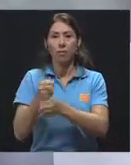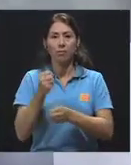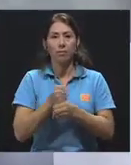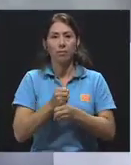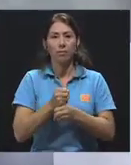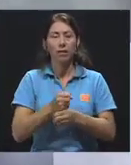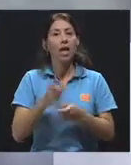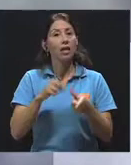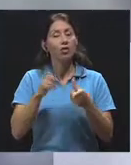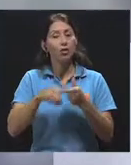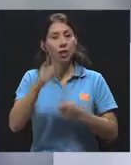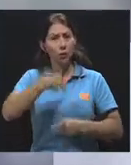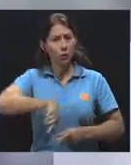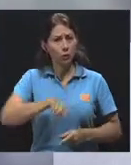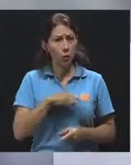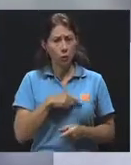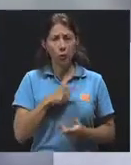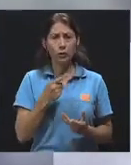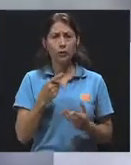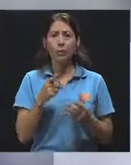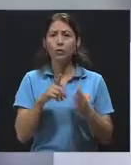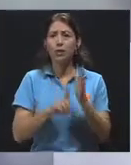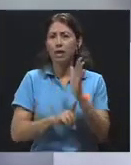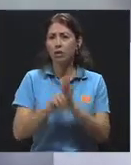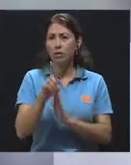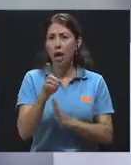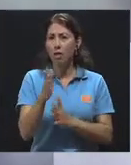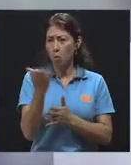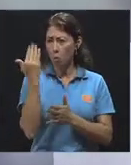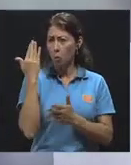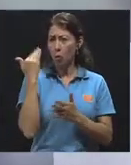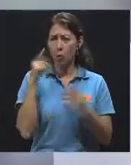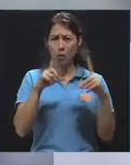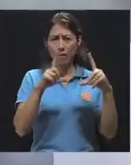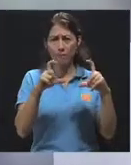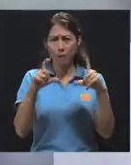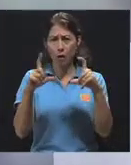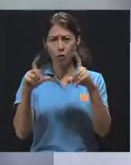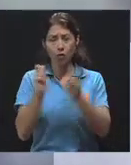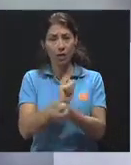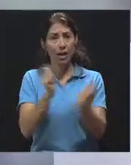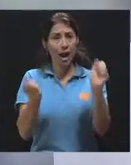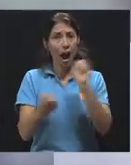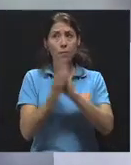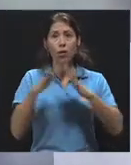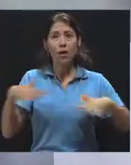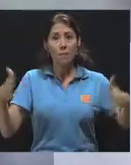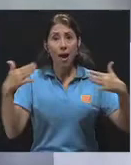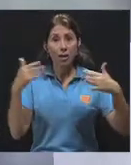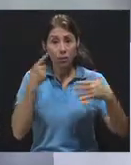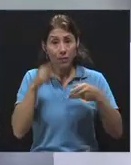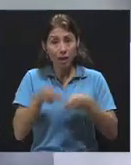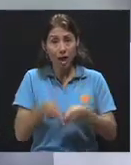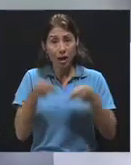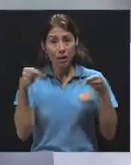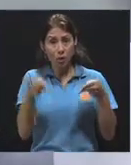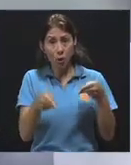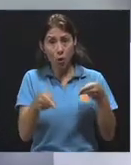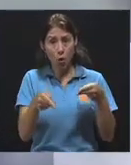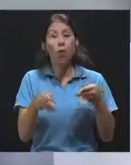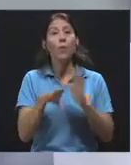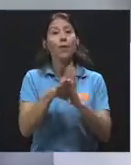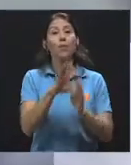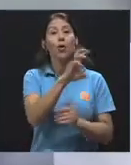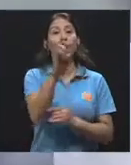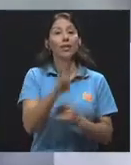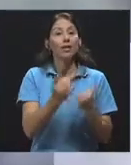desarrollado unas fotos que salieron hace muy poco sobre cambio climático, que salió en La Nación, que eran fotos